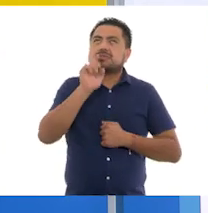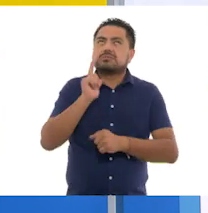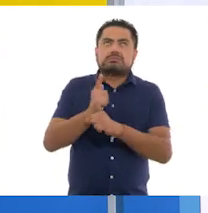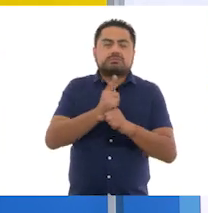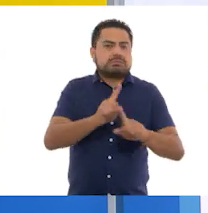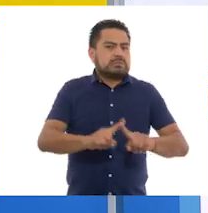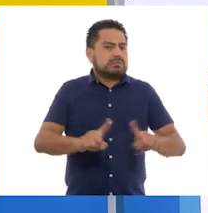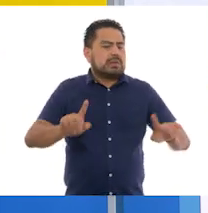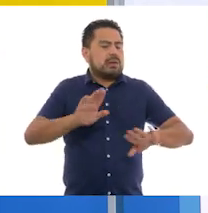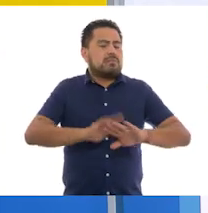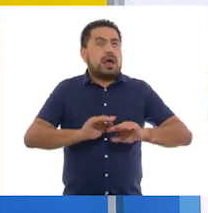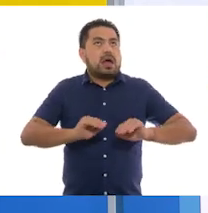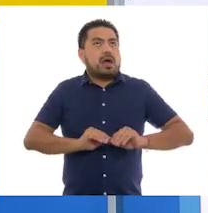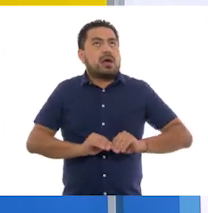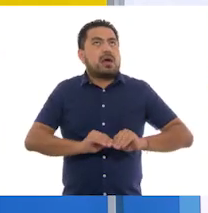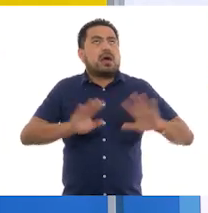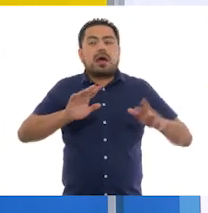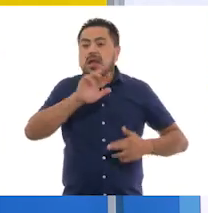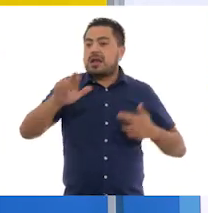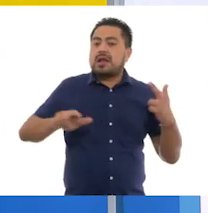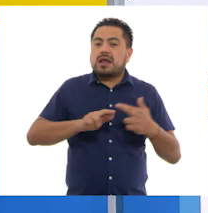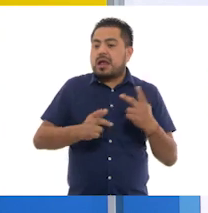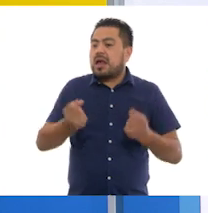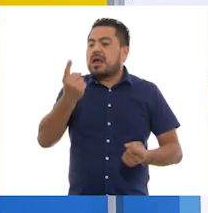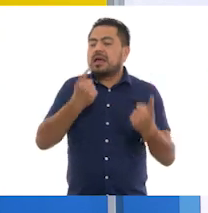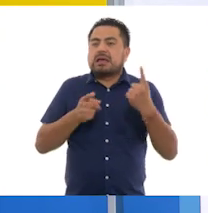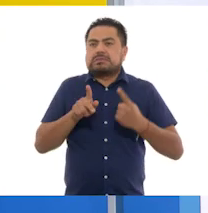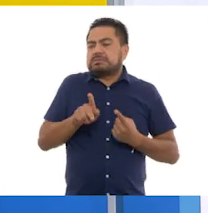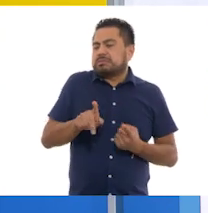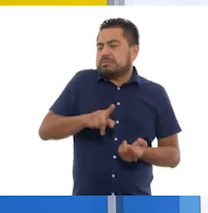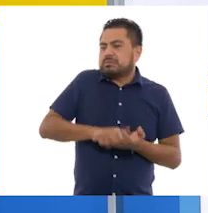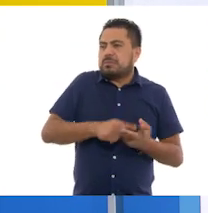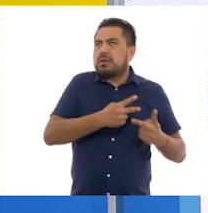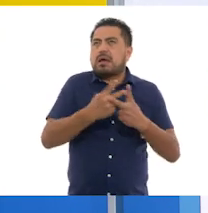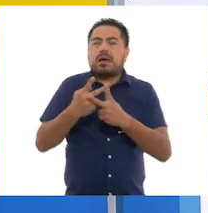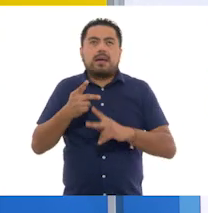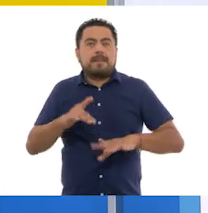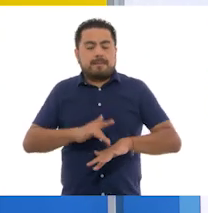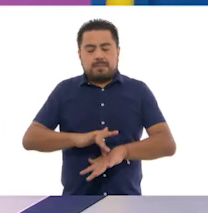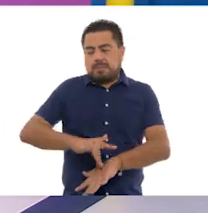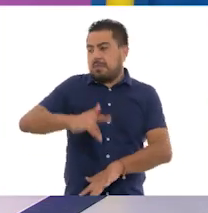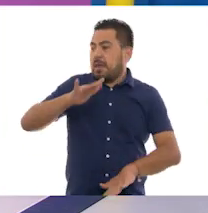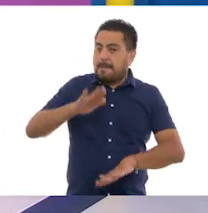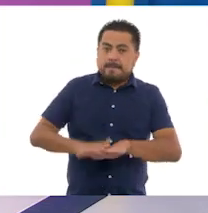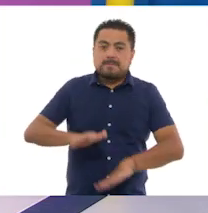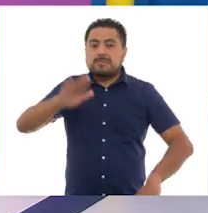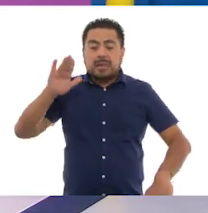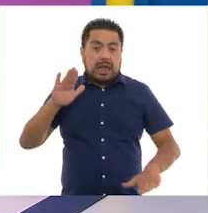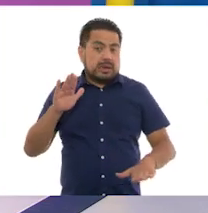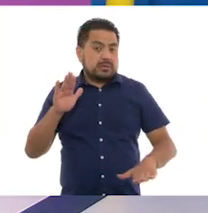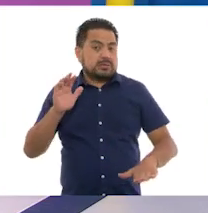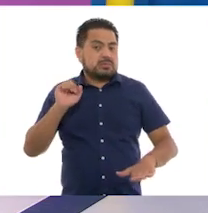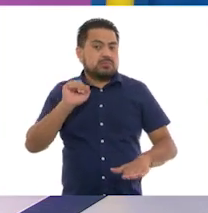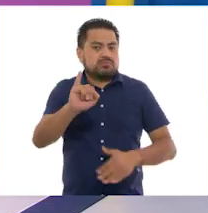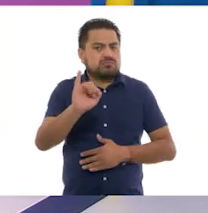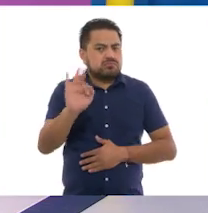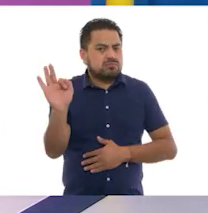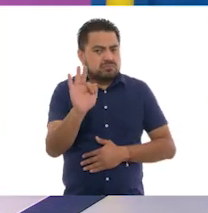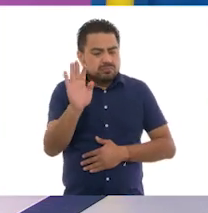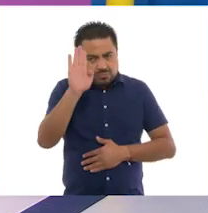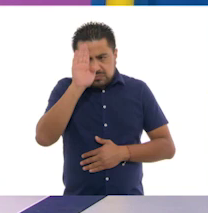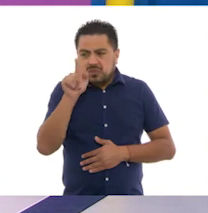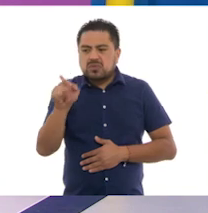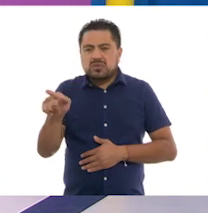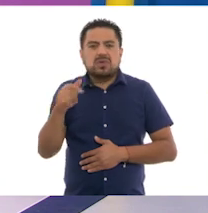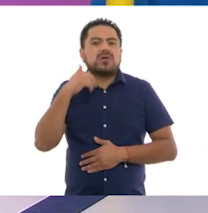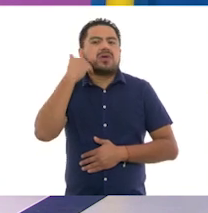así clarito, y parece que los astros brillan aún más. Sí, de manera que supongo te quieres